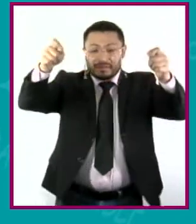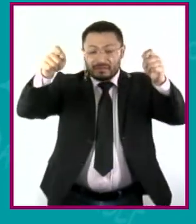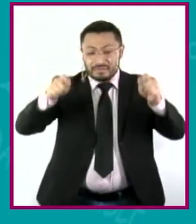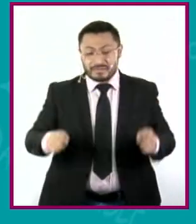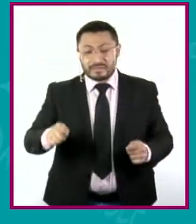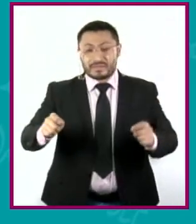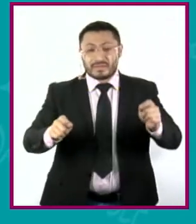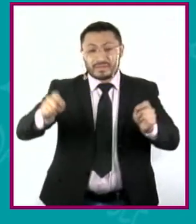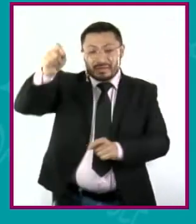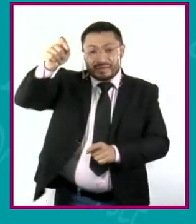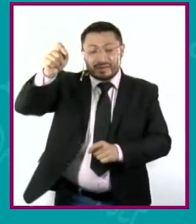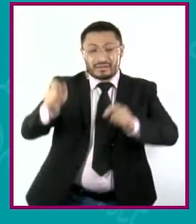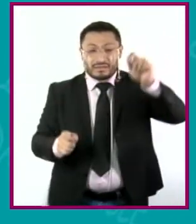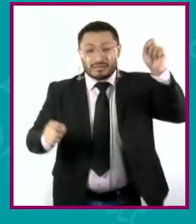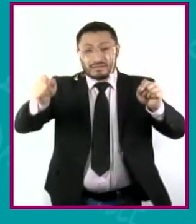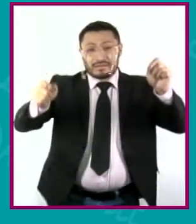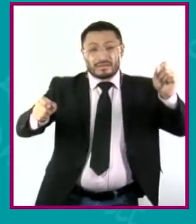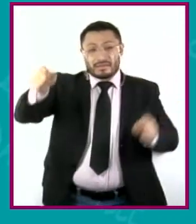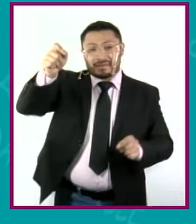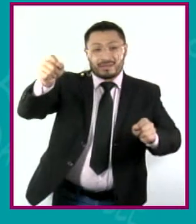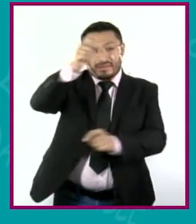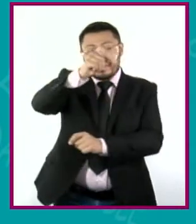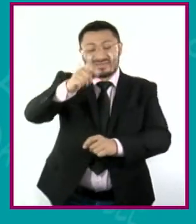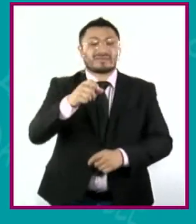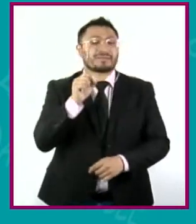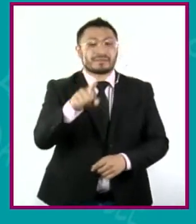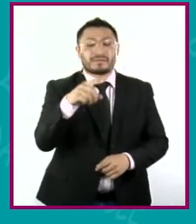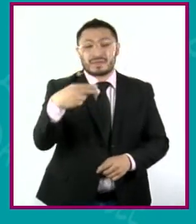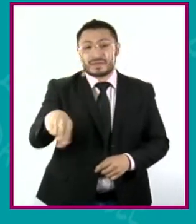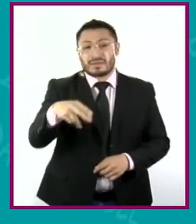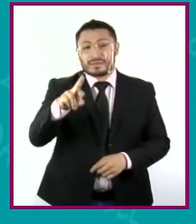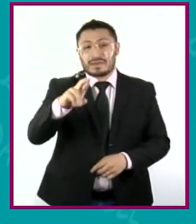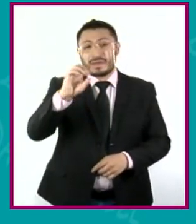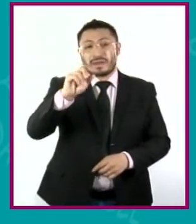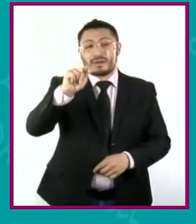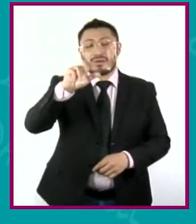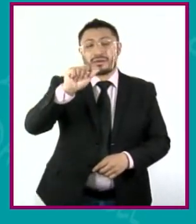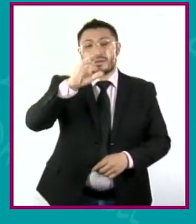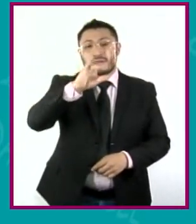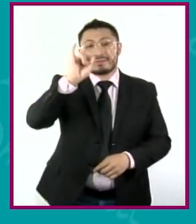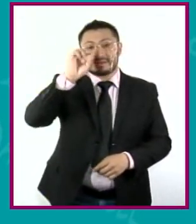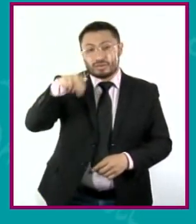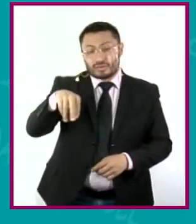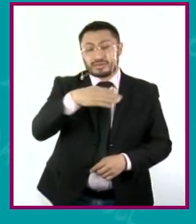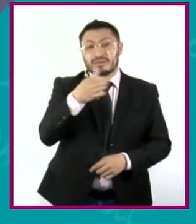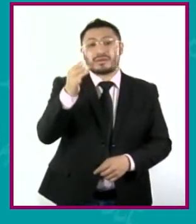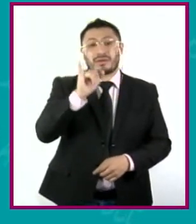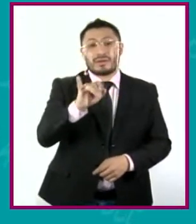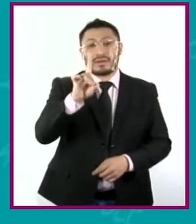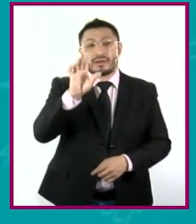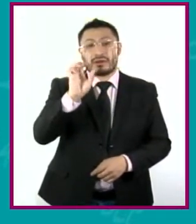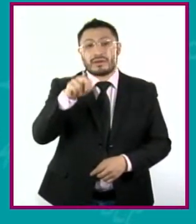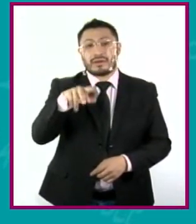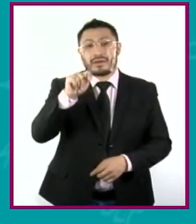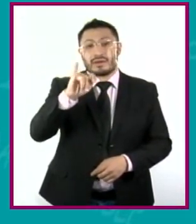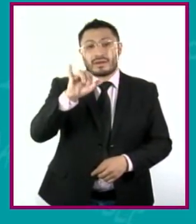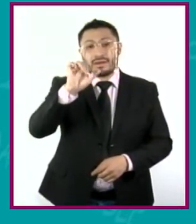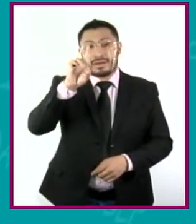al principio. A esta rotación la llamamos la rotación identidad, o simplemente la